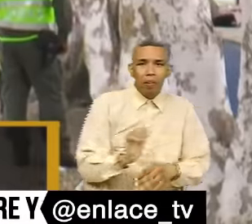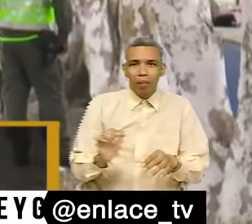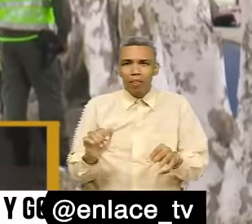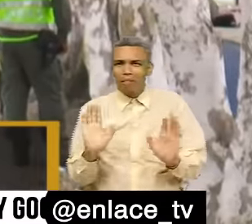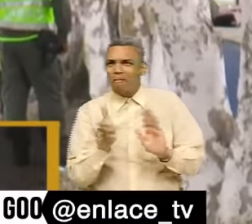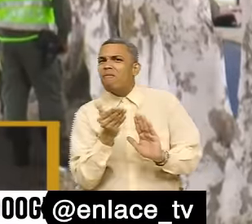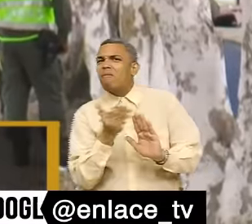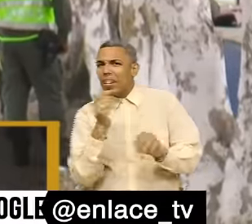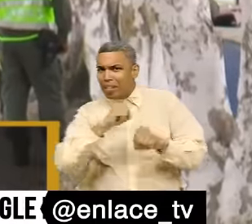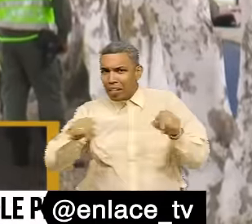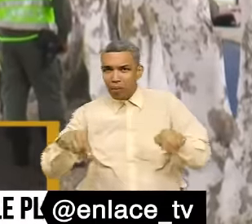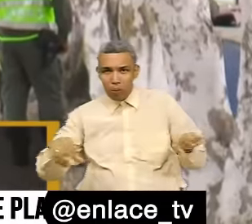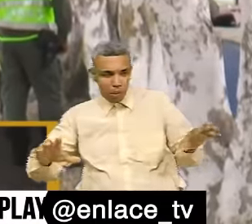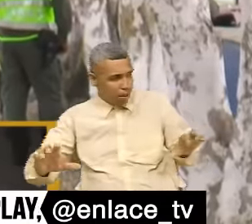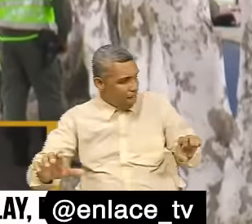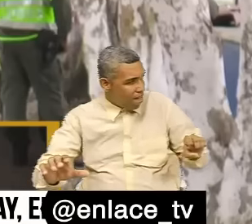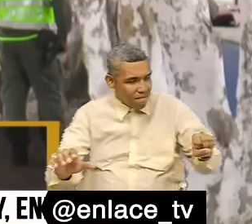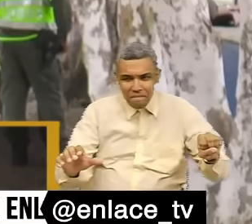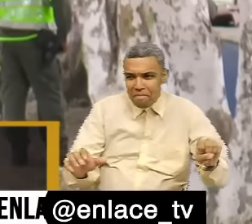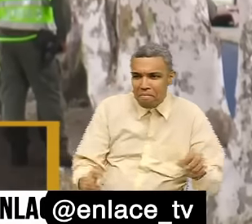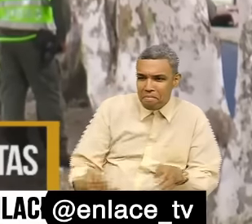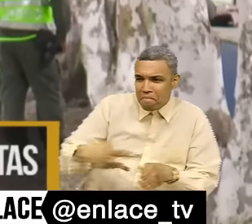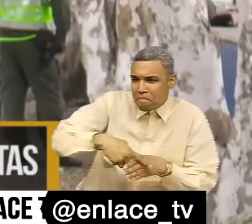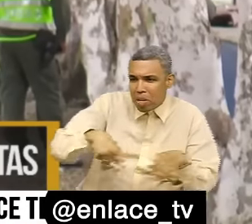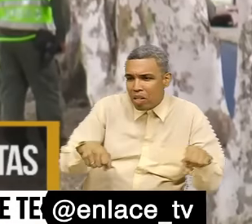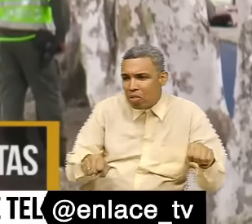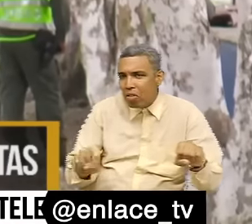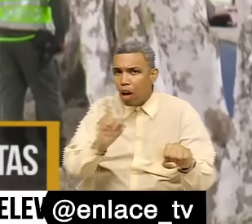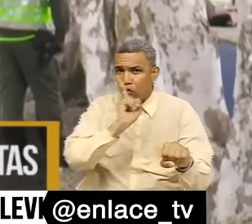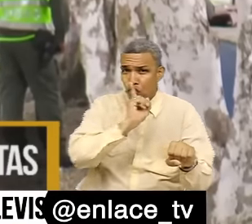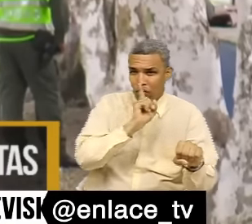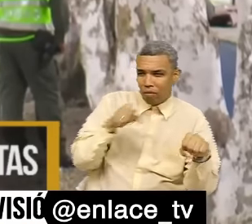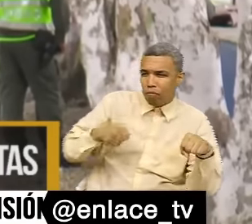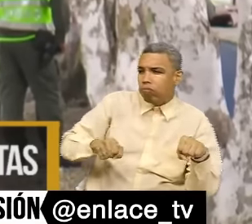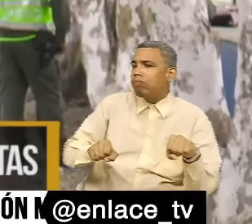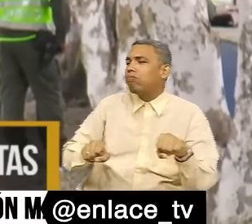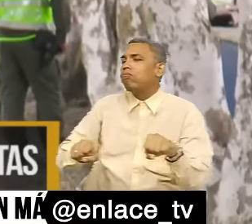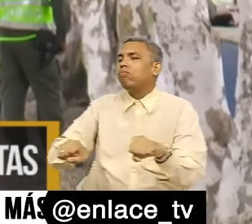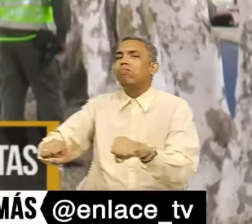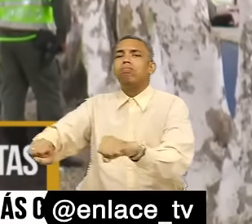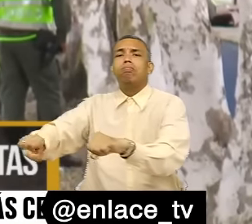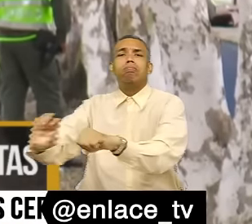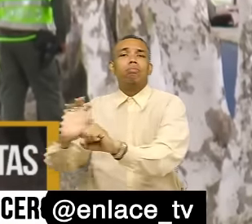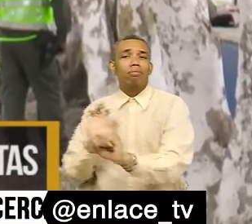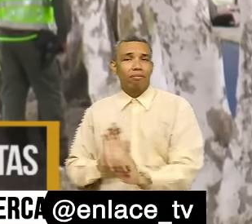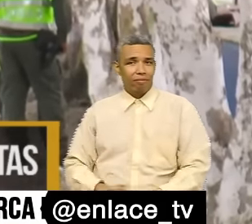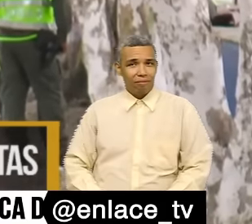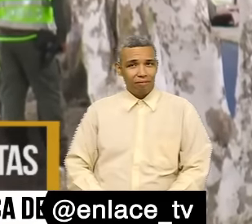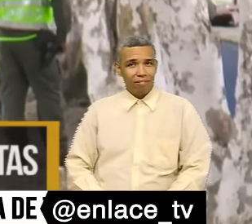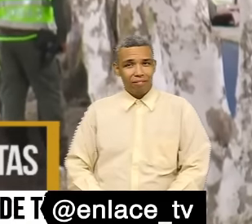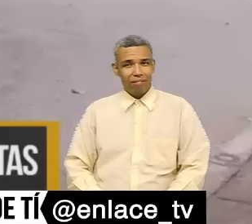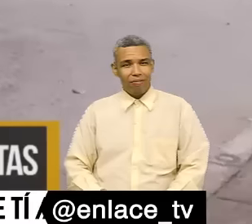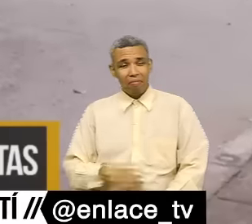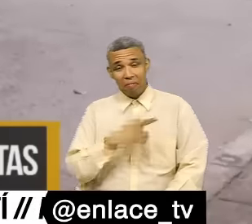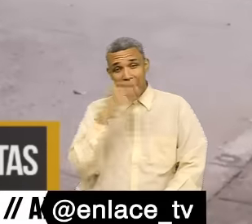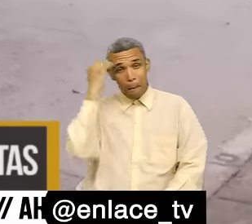una campaña de prevención en contra del hurto de motocicletas, ya que pues tenemos un índice bastante elevado en el